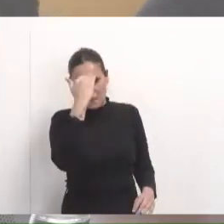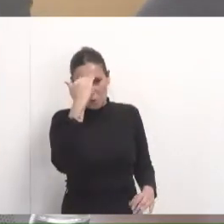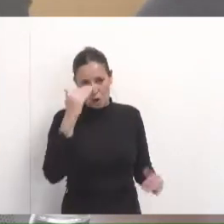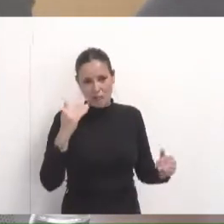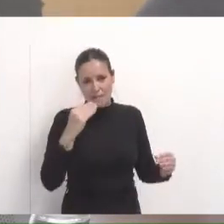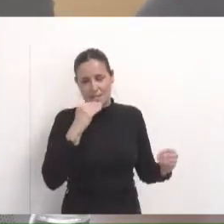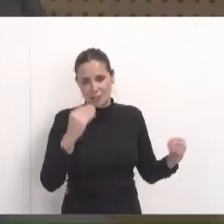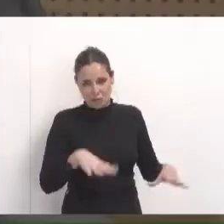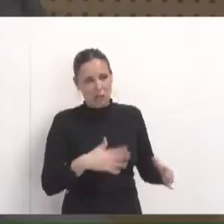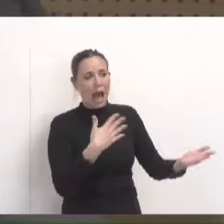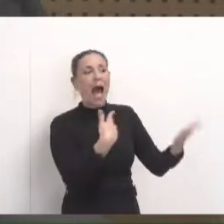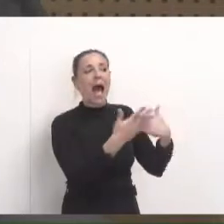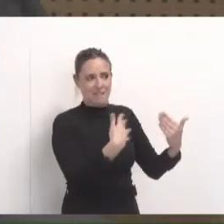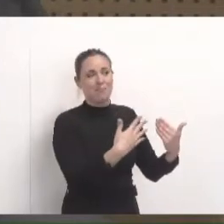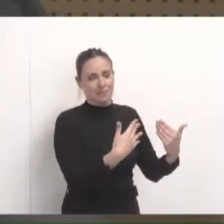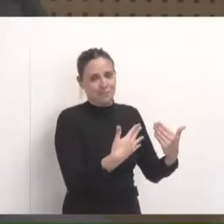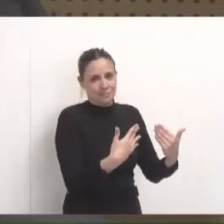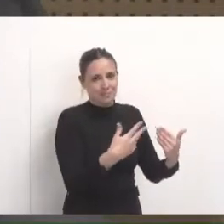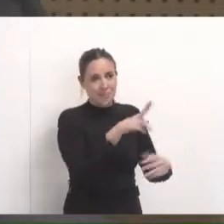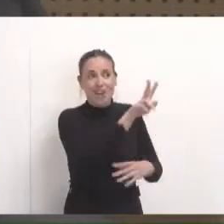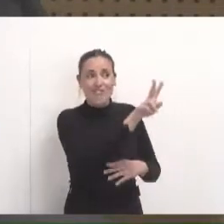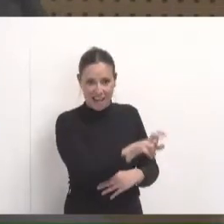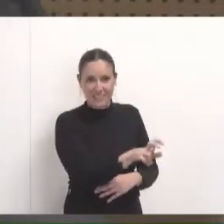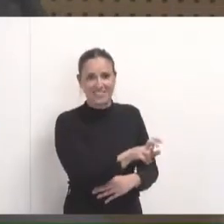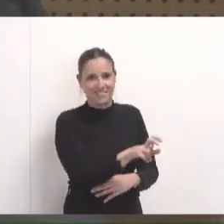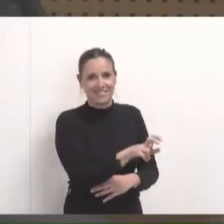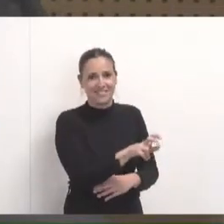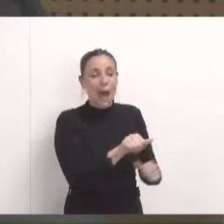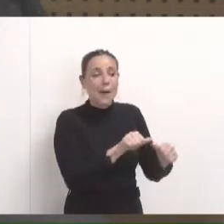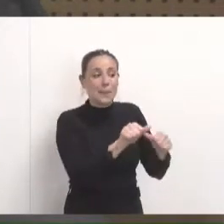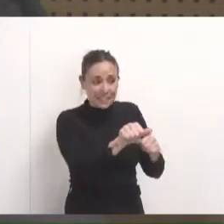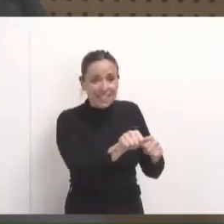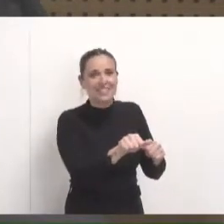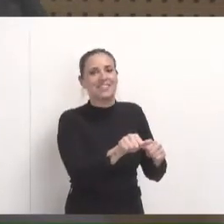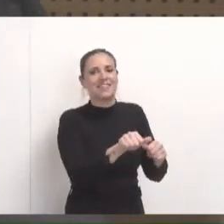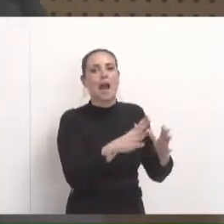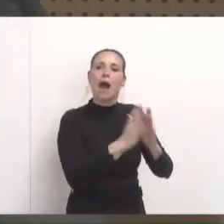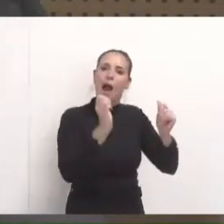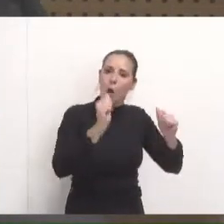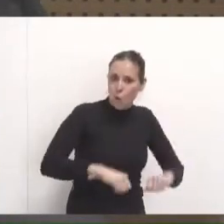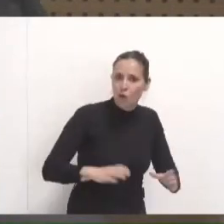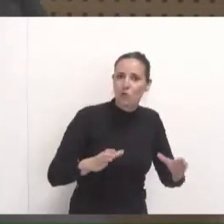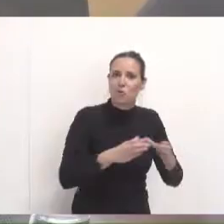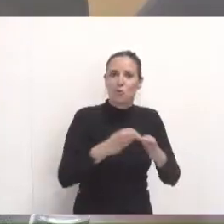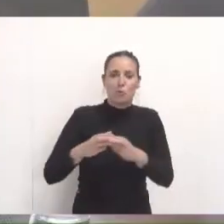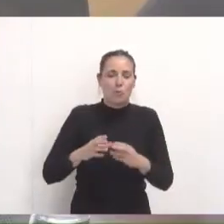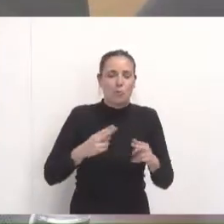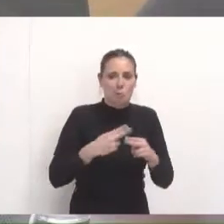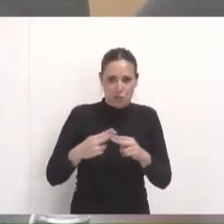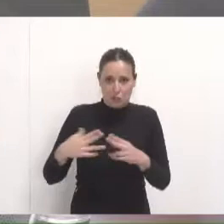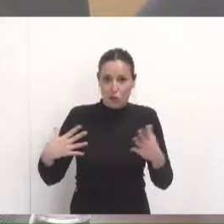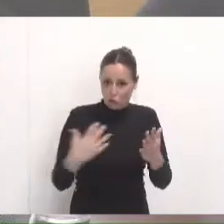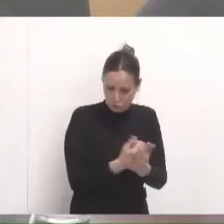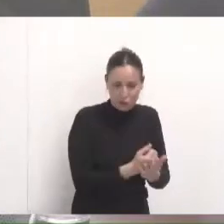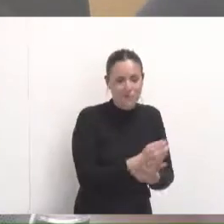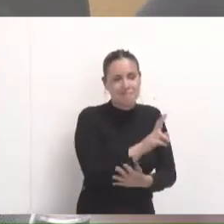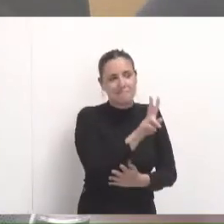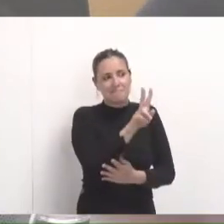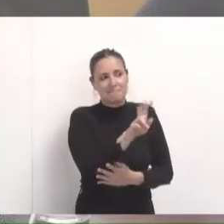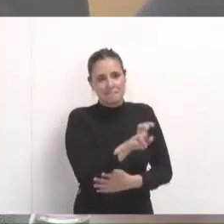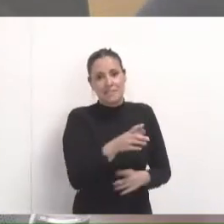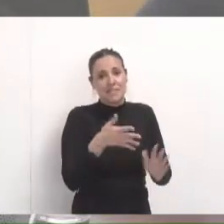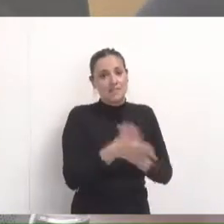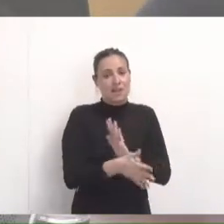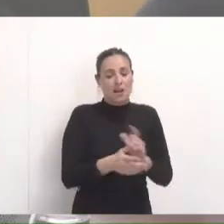memoria histórica y sobre la memoria histórica, llegar a un acuerdo de todas las fuerzas políticas que la llevemos en el próximo